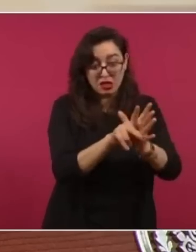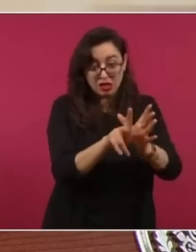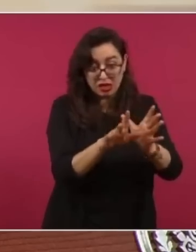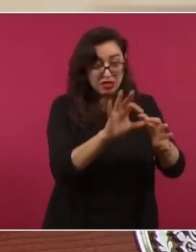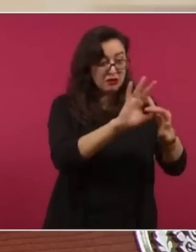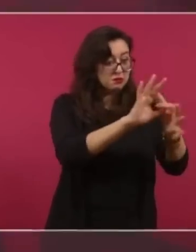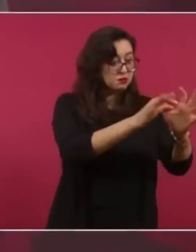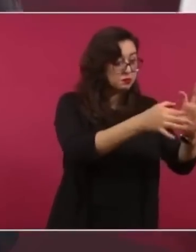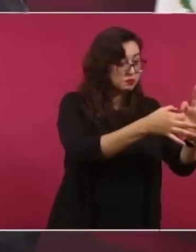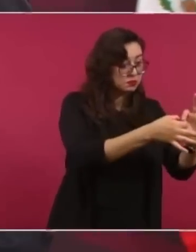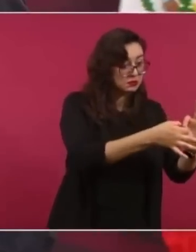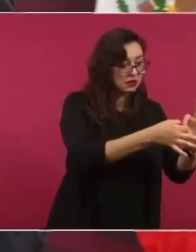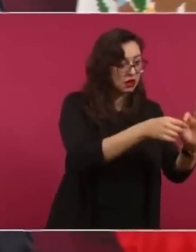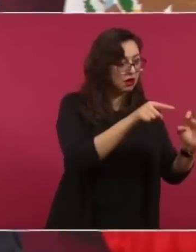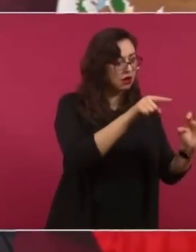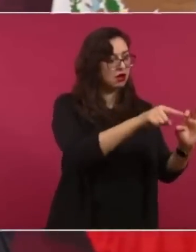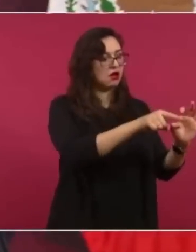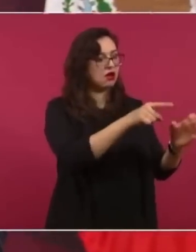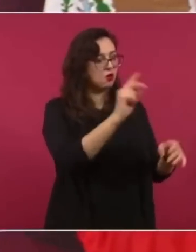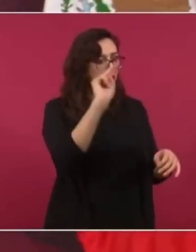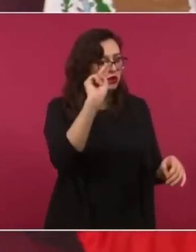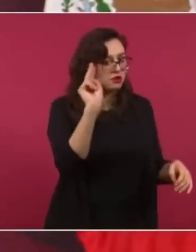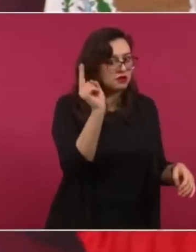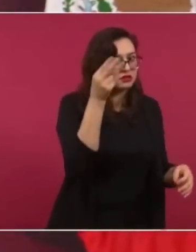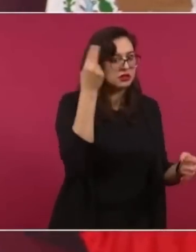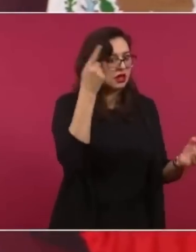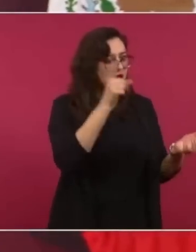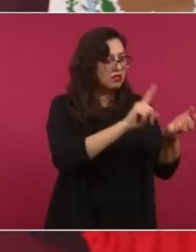la intelectualidad orgánica,